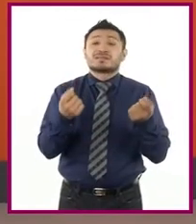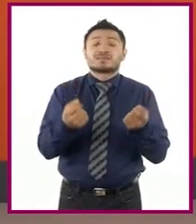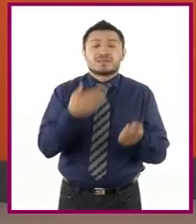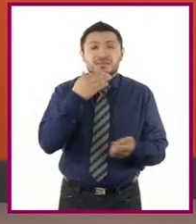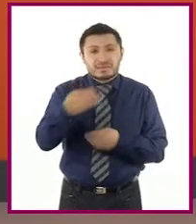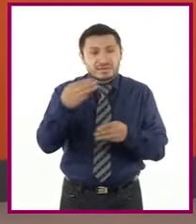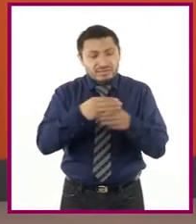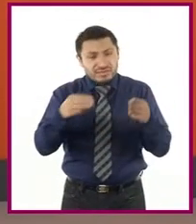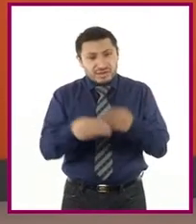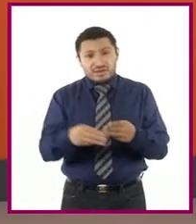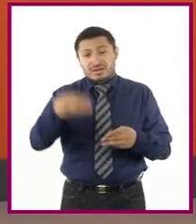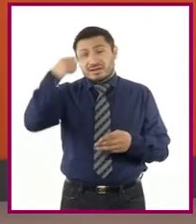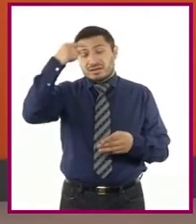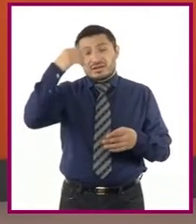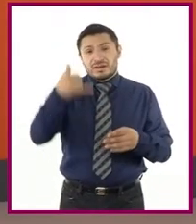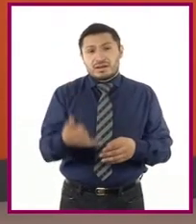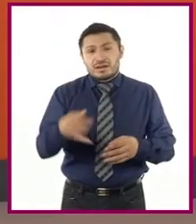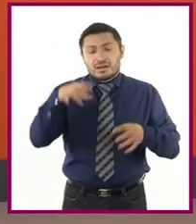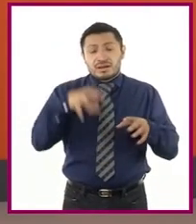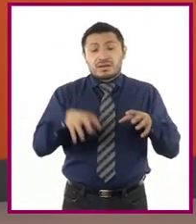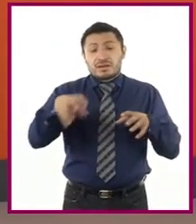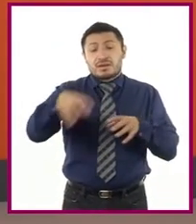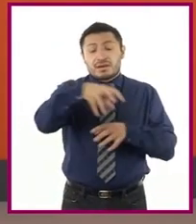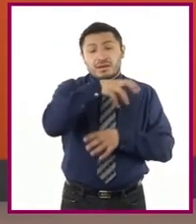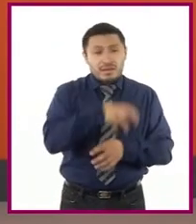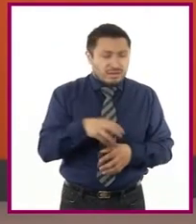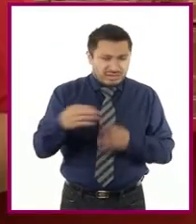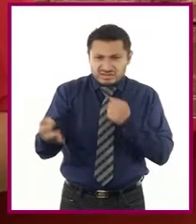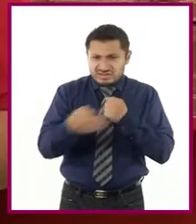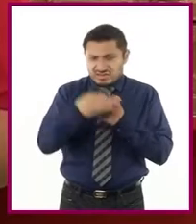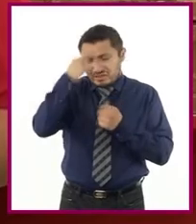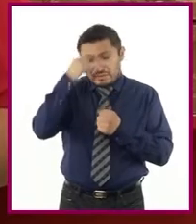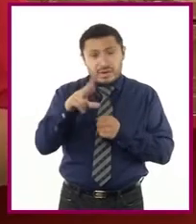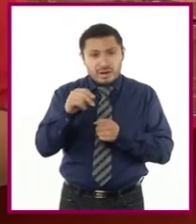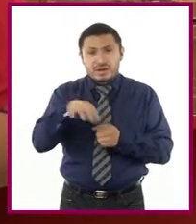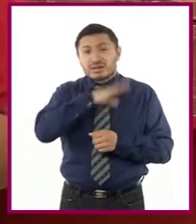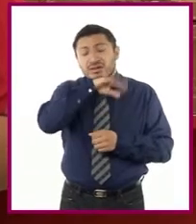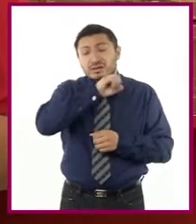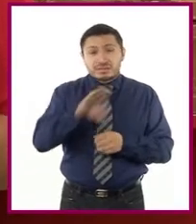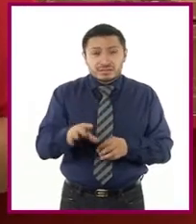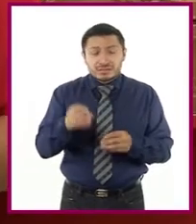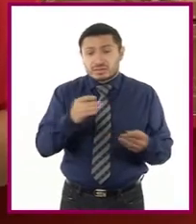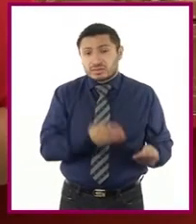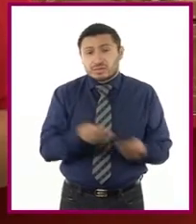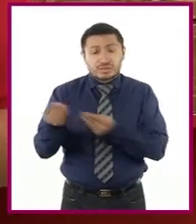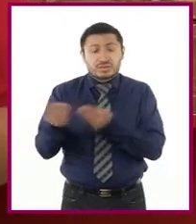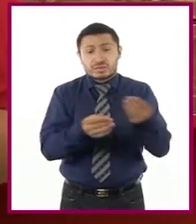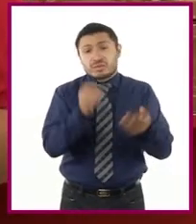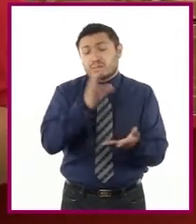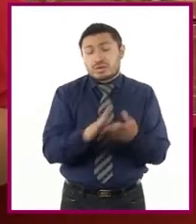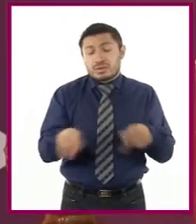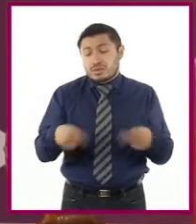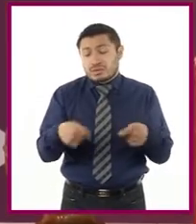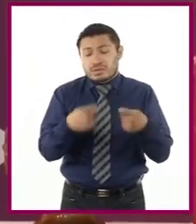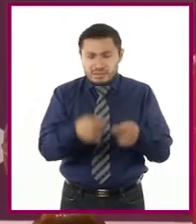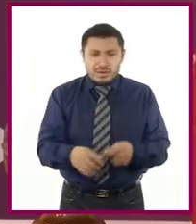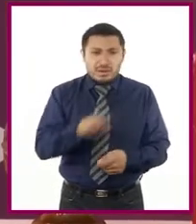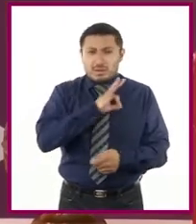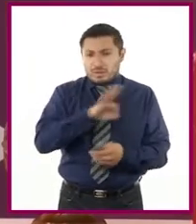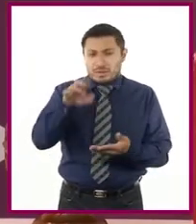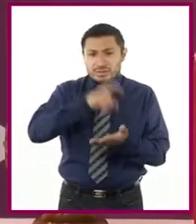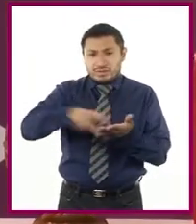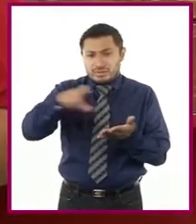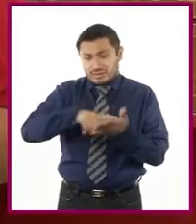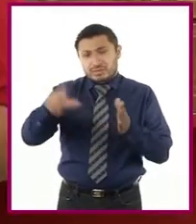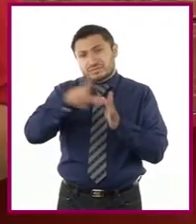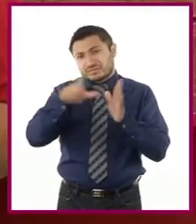locales para no generar contaminación al transportarlos, excepto los bordados, que podríamos comprarlos en